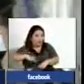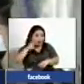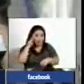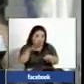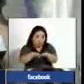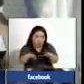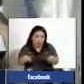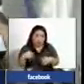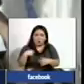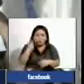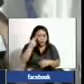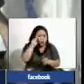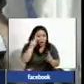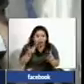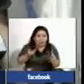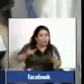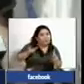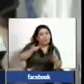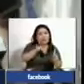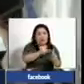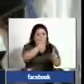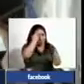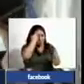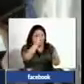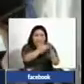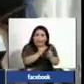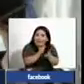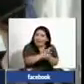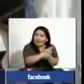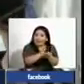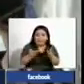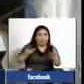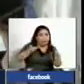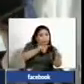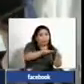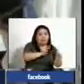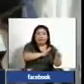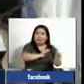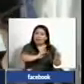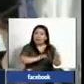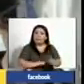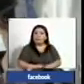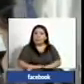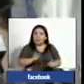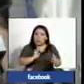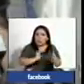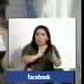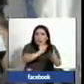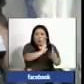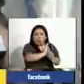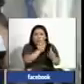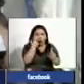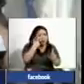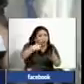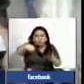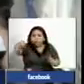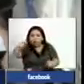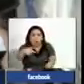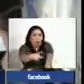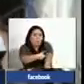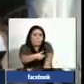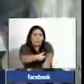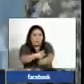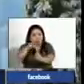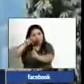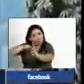O sea, no le dieron atención en ningún momento. Nunca lo sacaron a un hospital para que